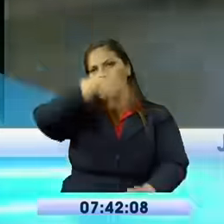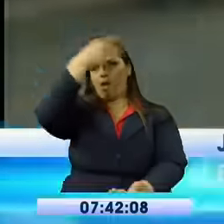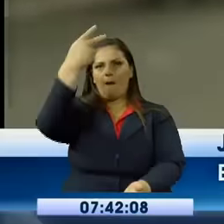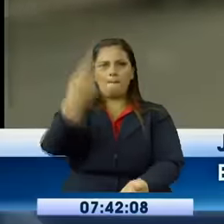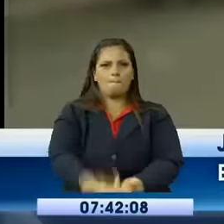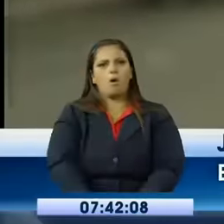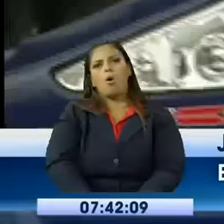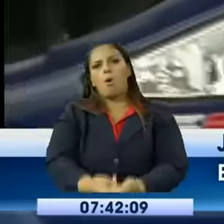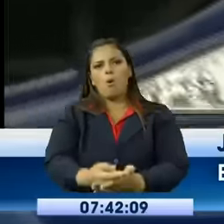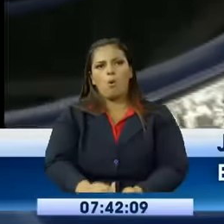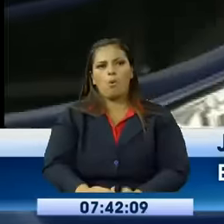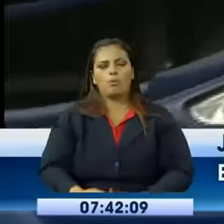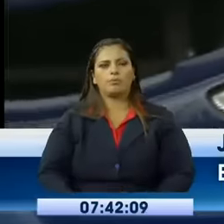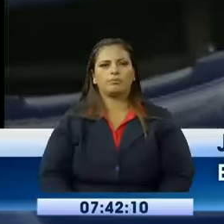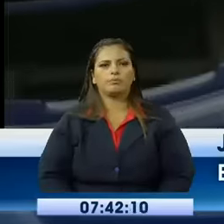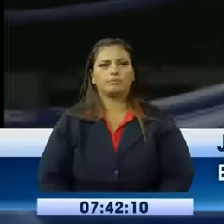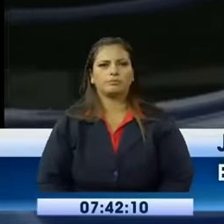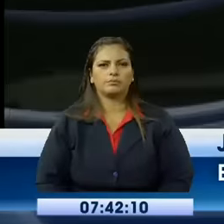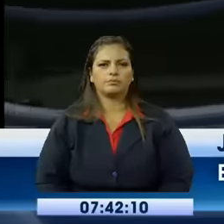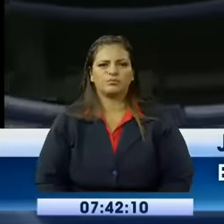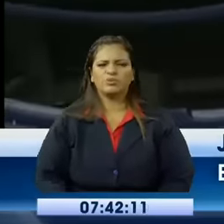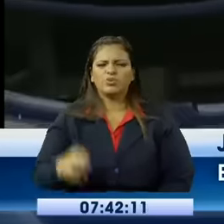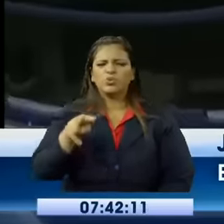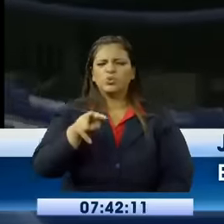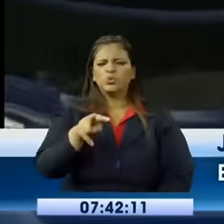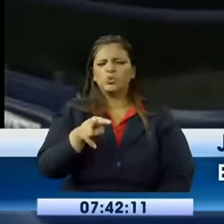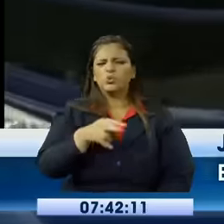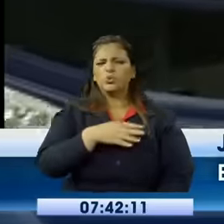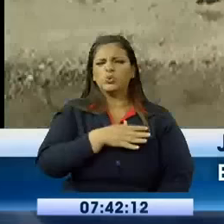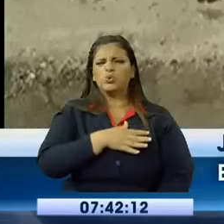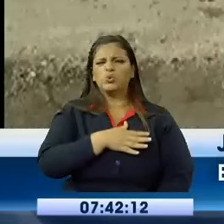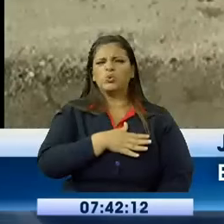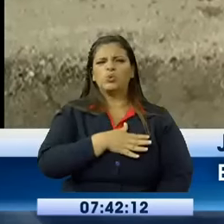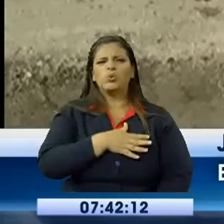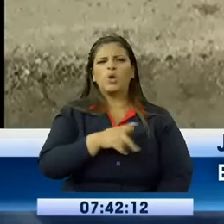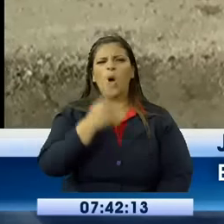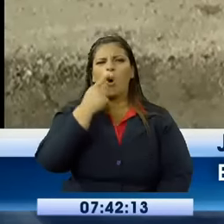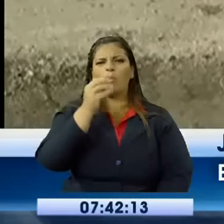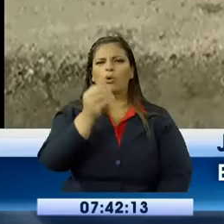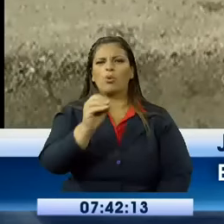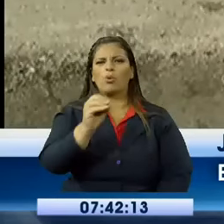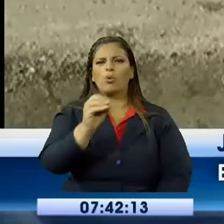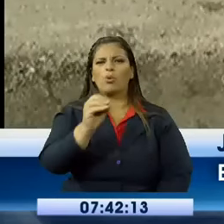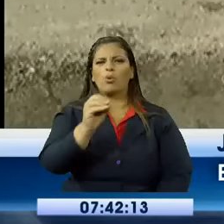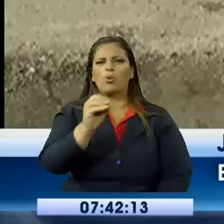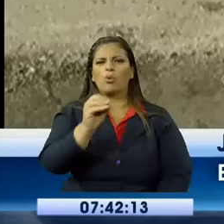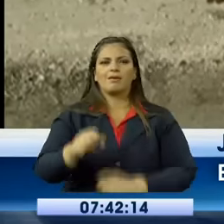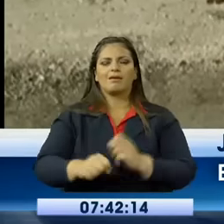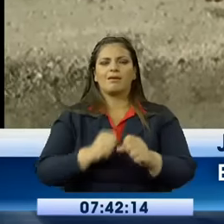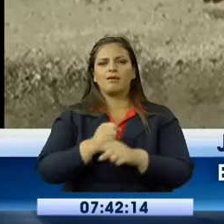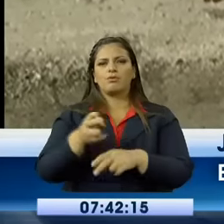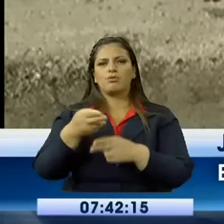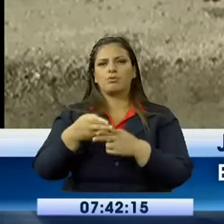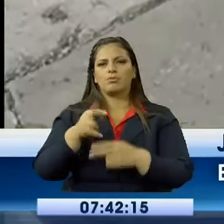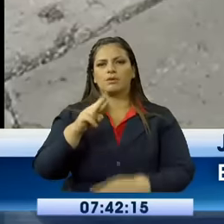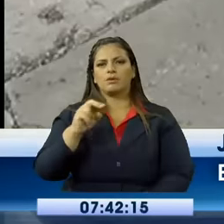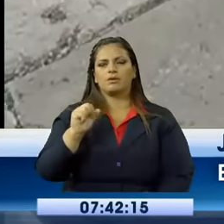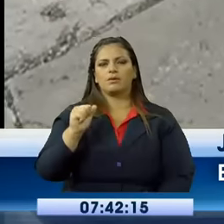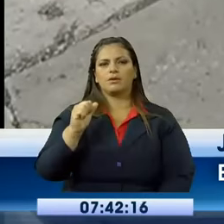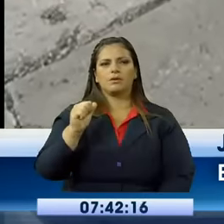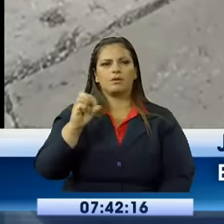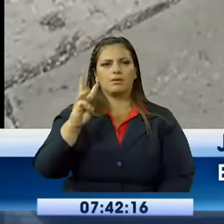En este sitio solo quedaron las huellas del ataque con arma de fuego que sufrió un joven identificado como Ramón Bodero